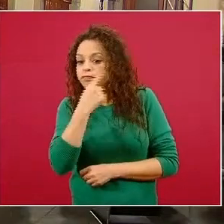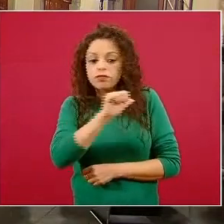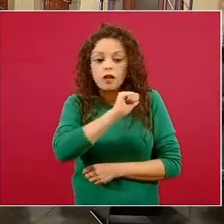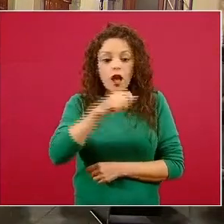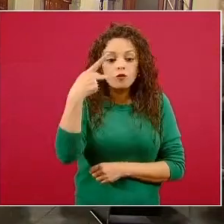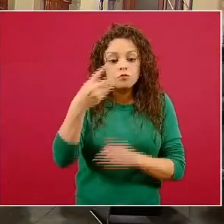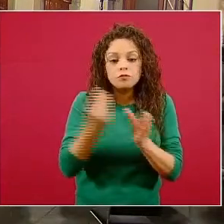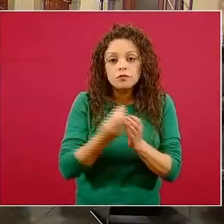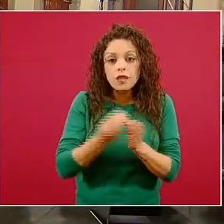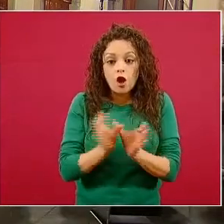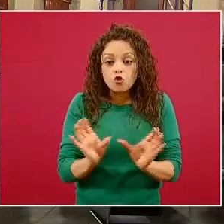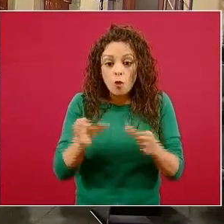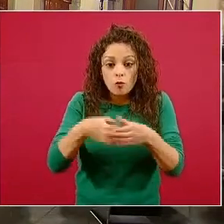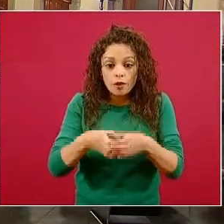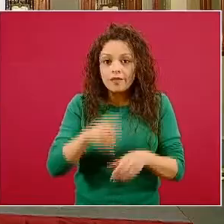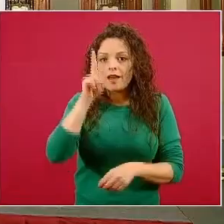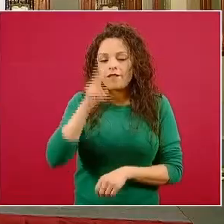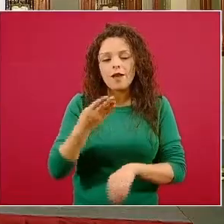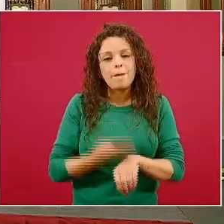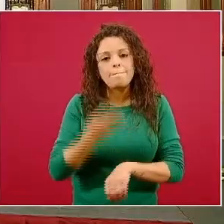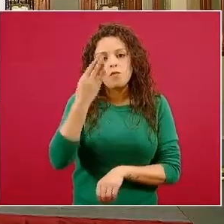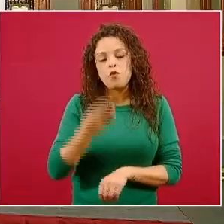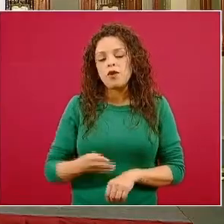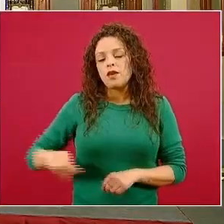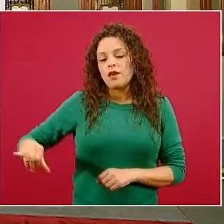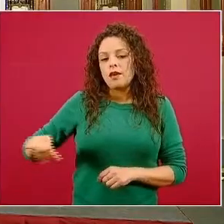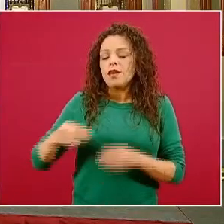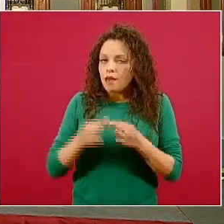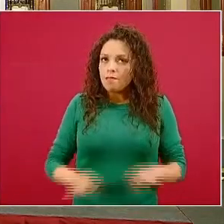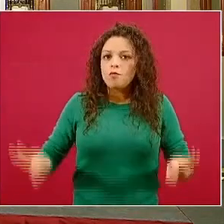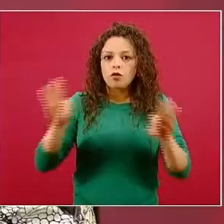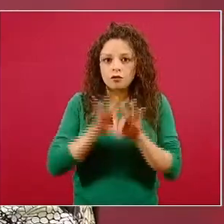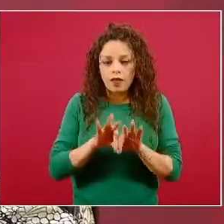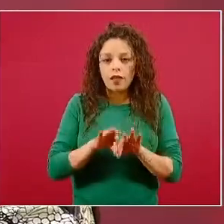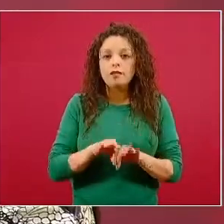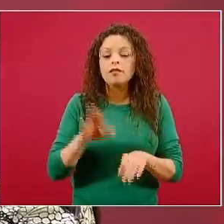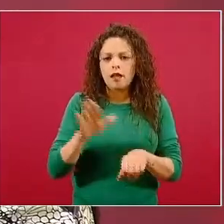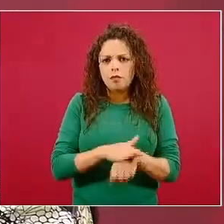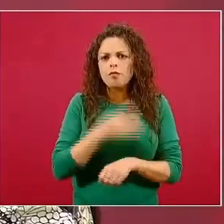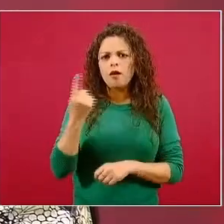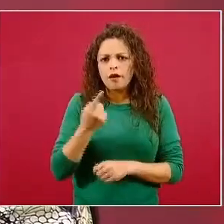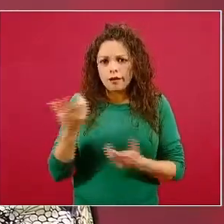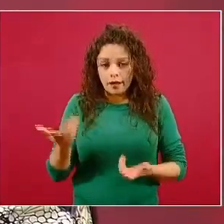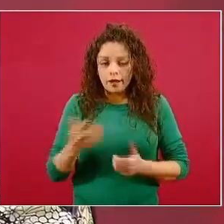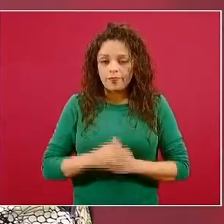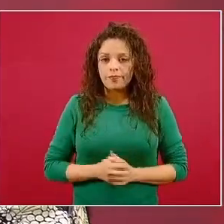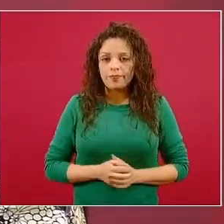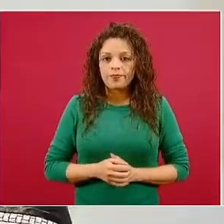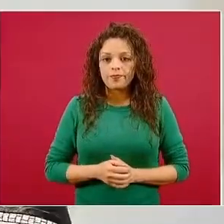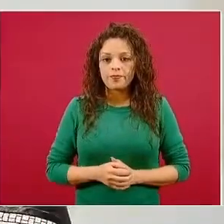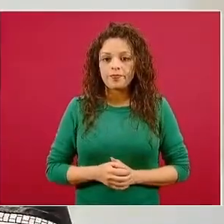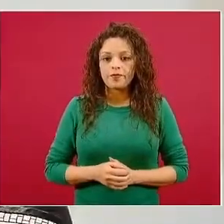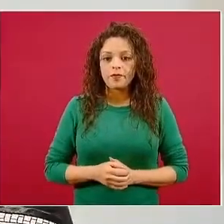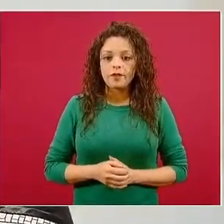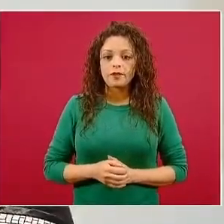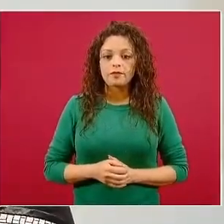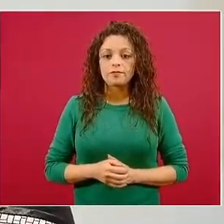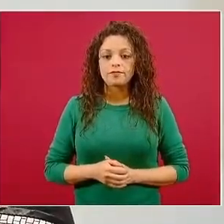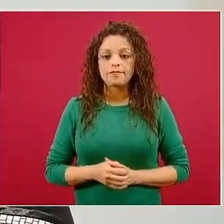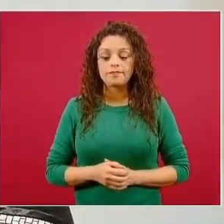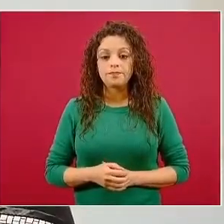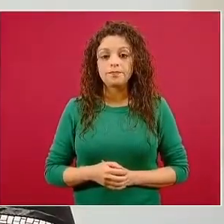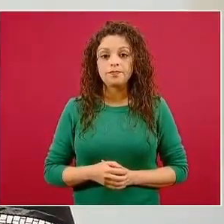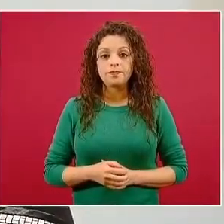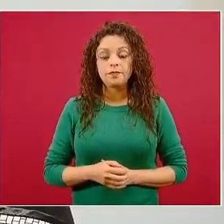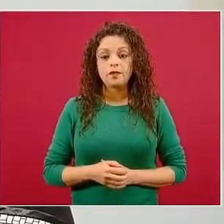es extraordinariamente importante, tanto así que justo uno de los elementos que se ha presentado y